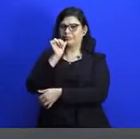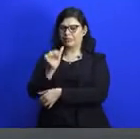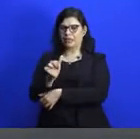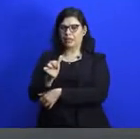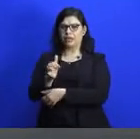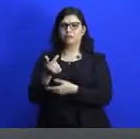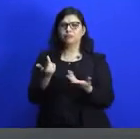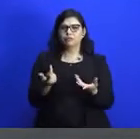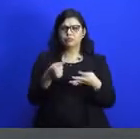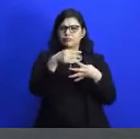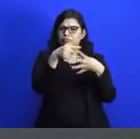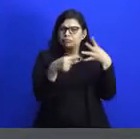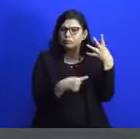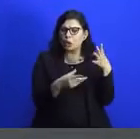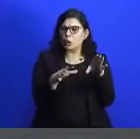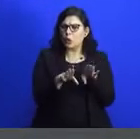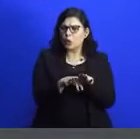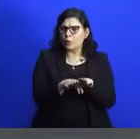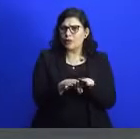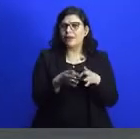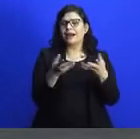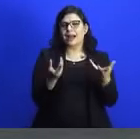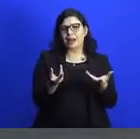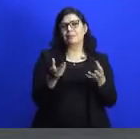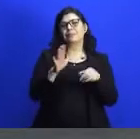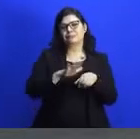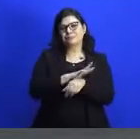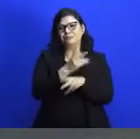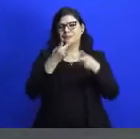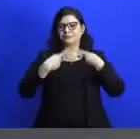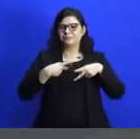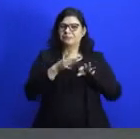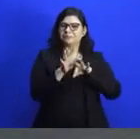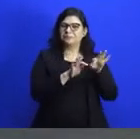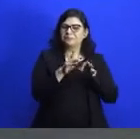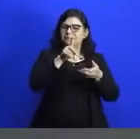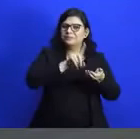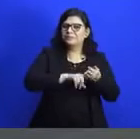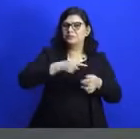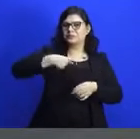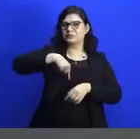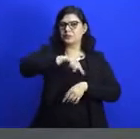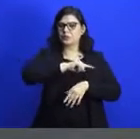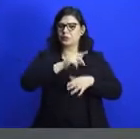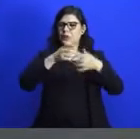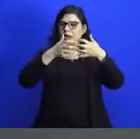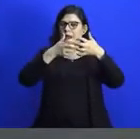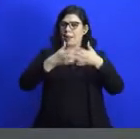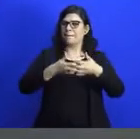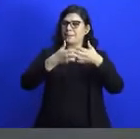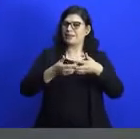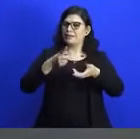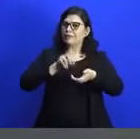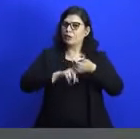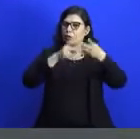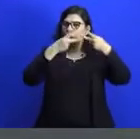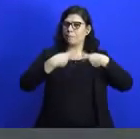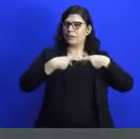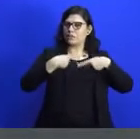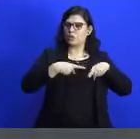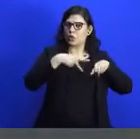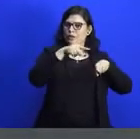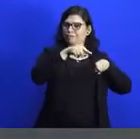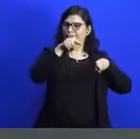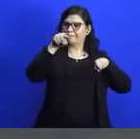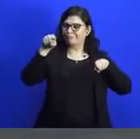es posible gracias a nuestros asociados y asociadas porque somos una empresa de gente. Y son ellos los que